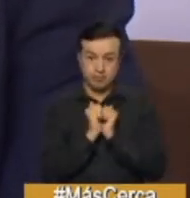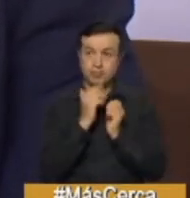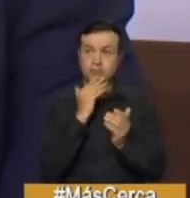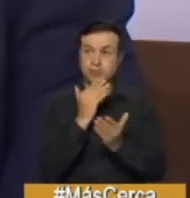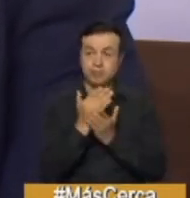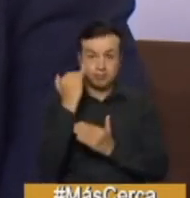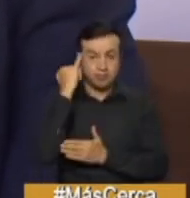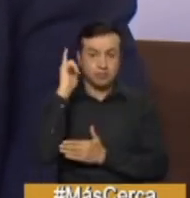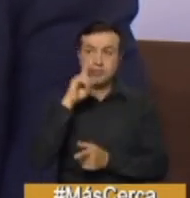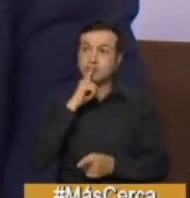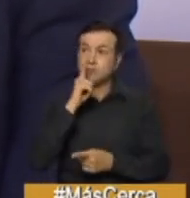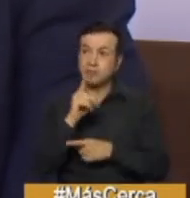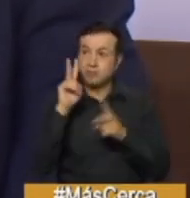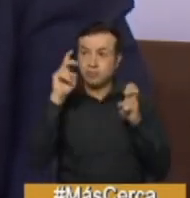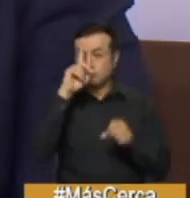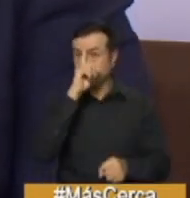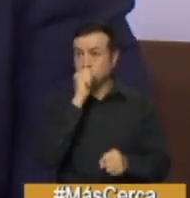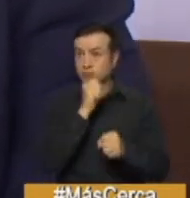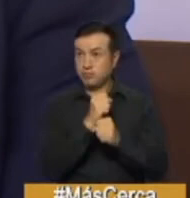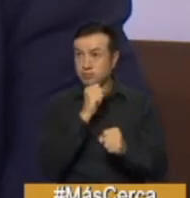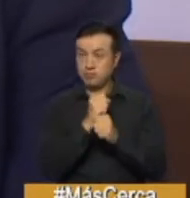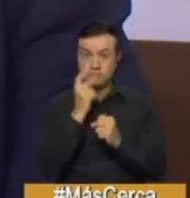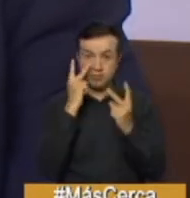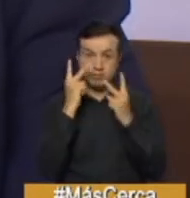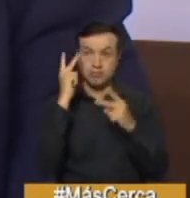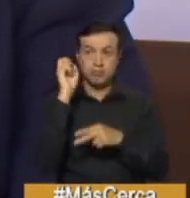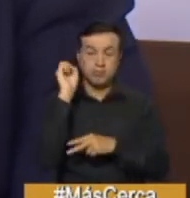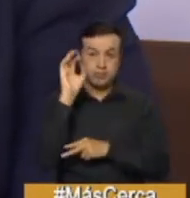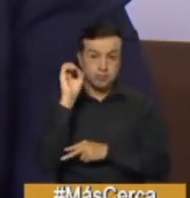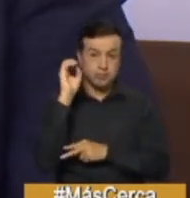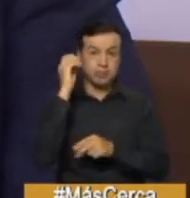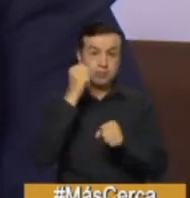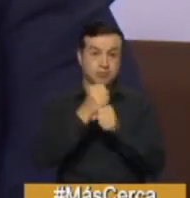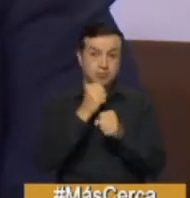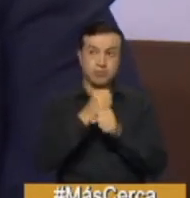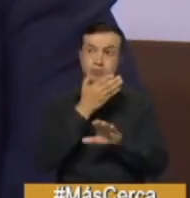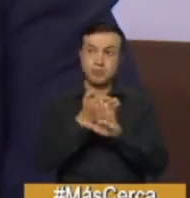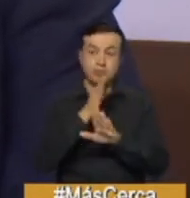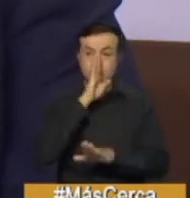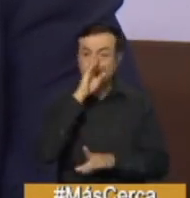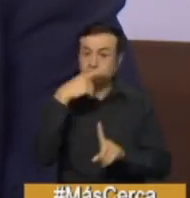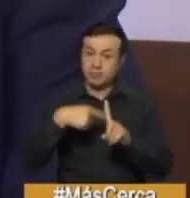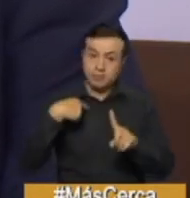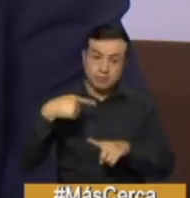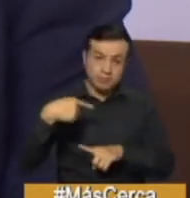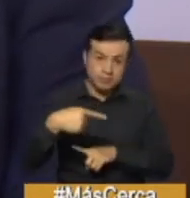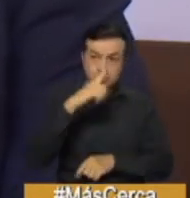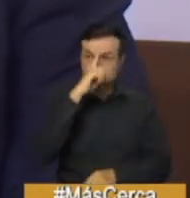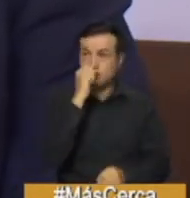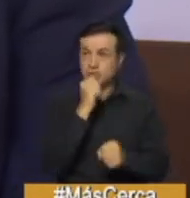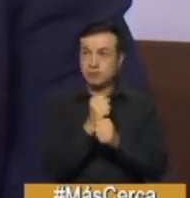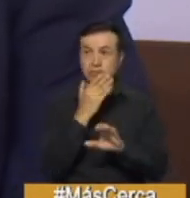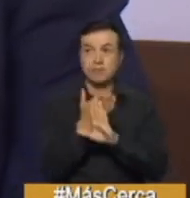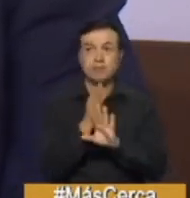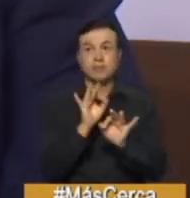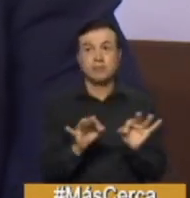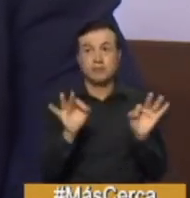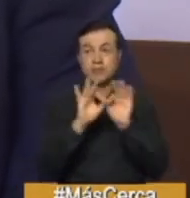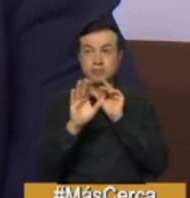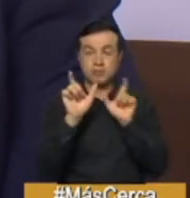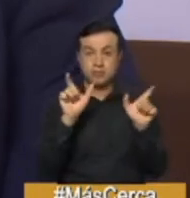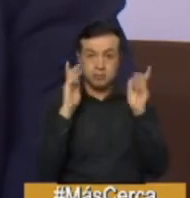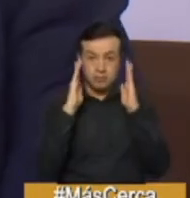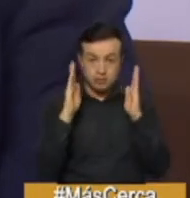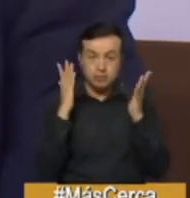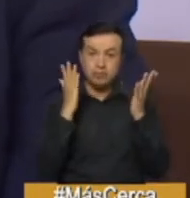tuviste la iniciativa del tema de la red socio empleo que hemos visto en las propagandas que se presentan claramente diariamente las ofertas de empleo es importantísimo que la